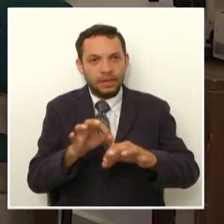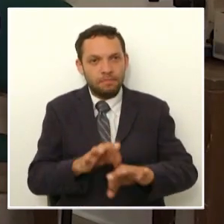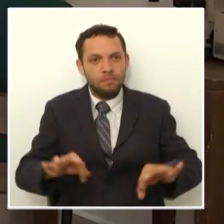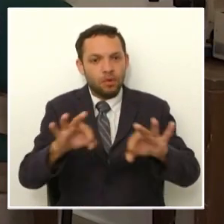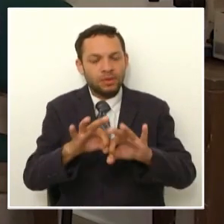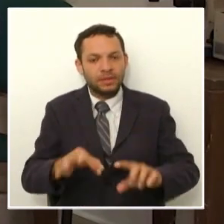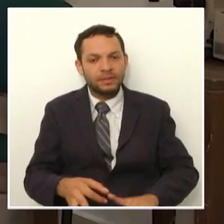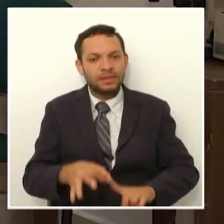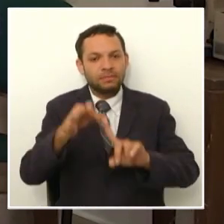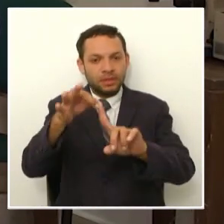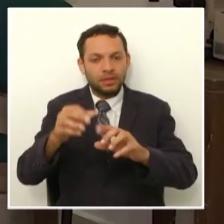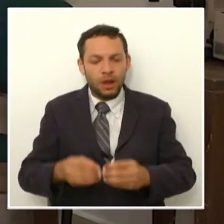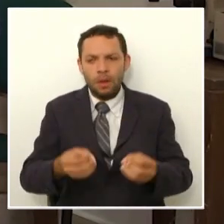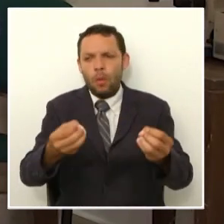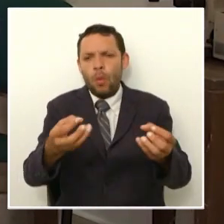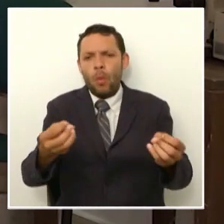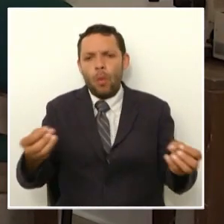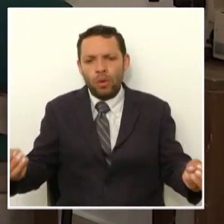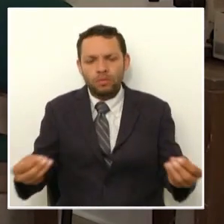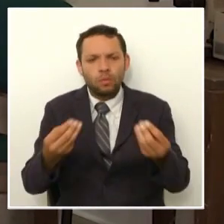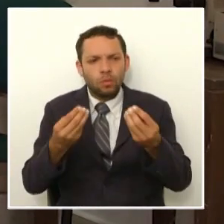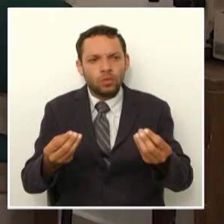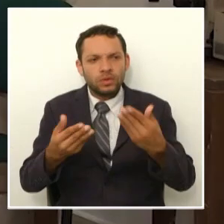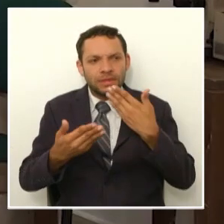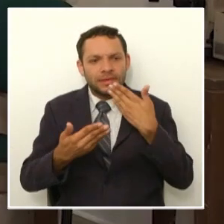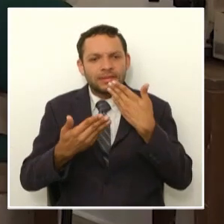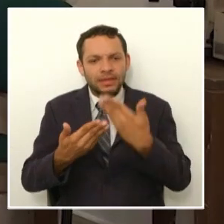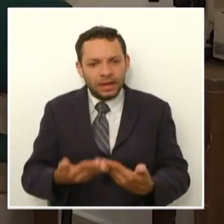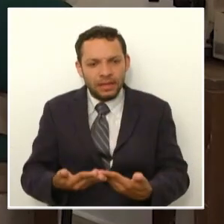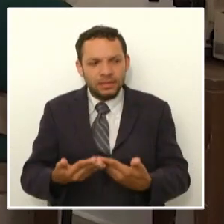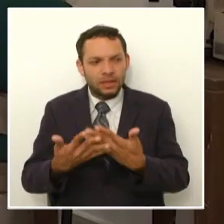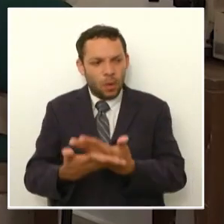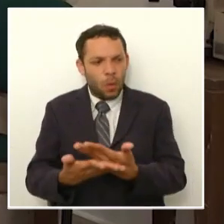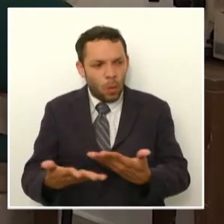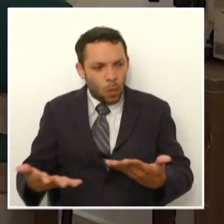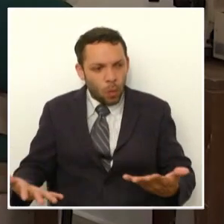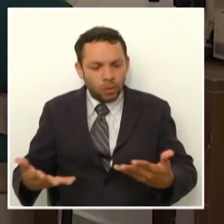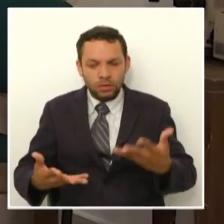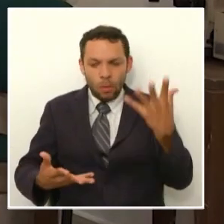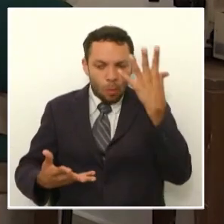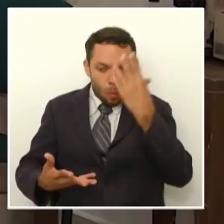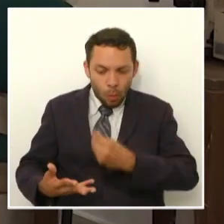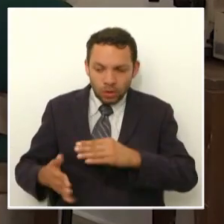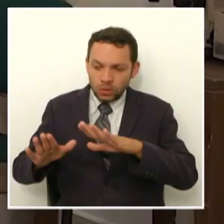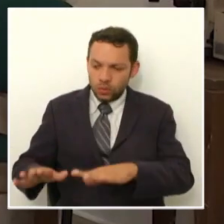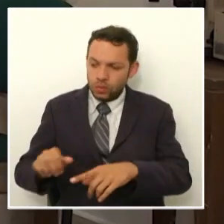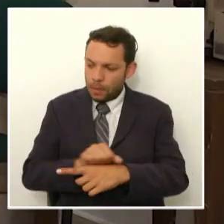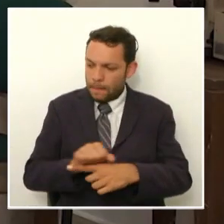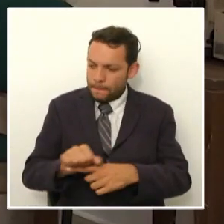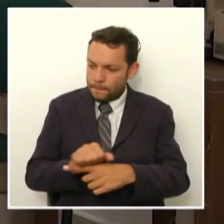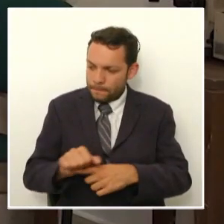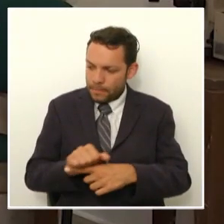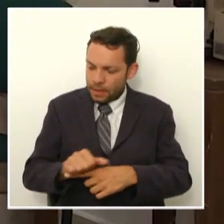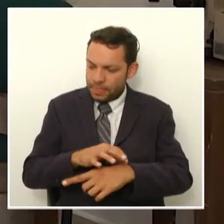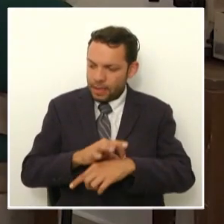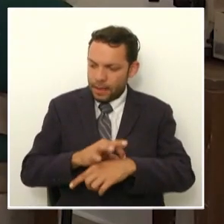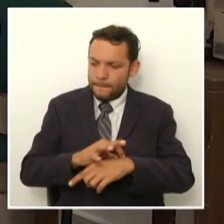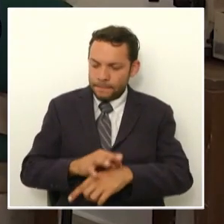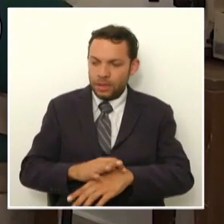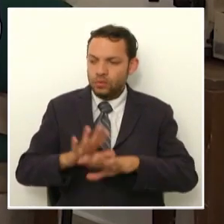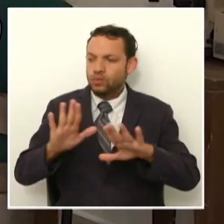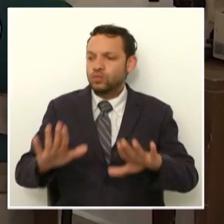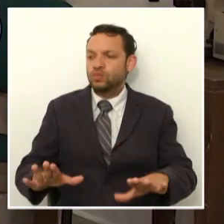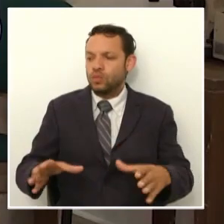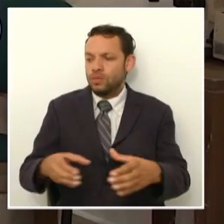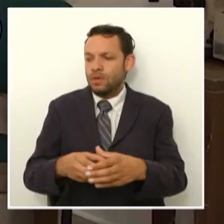Cuántos agradecimientos, no sabe cuántas oraciones, cuántas cosas lindas hay desde mi práctica médica para usted y todo el equipo